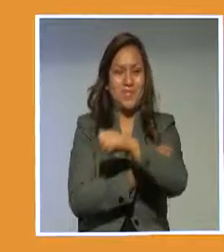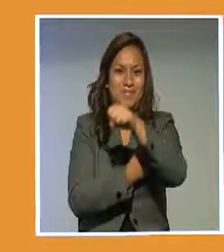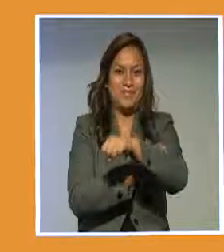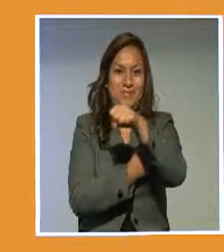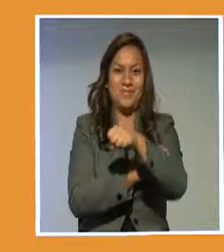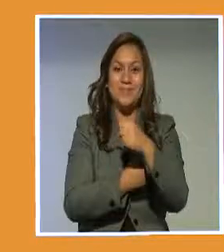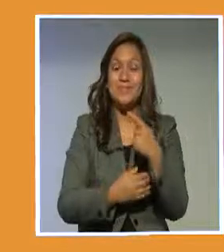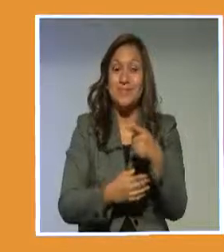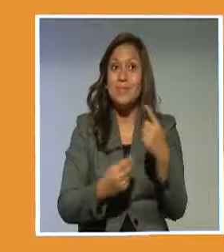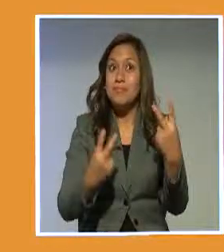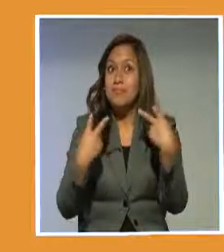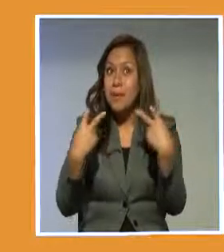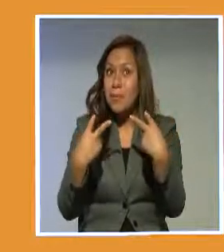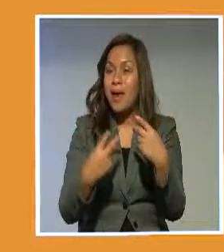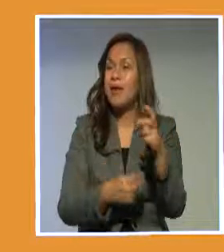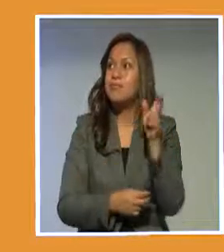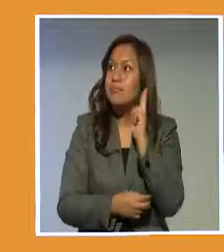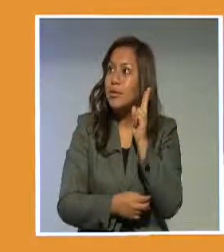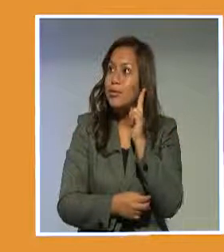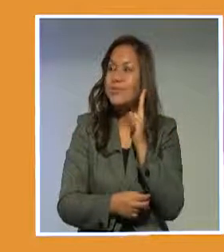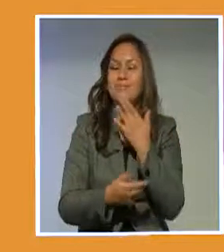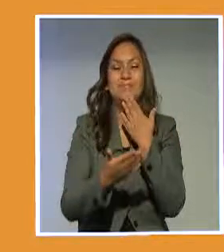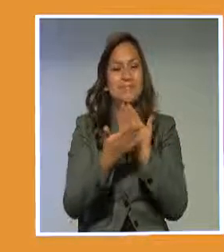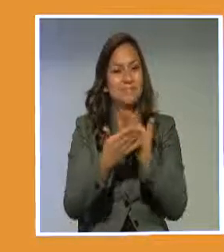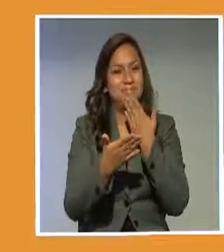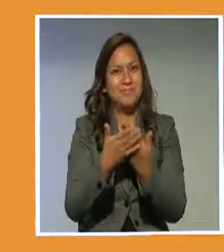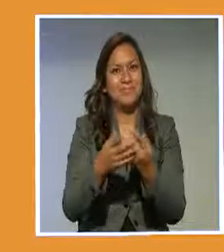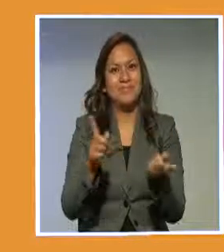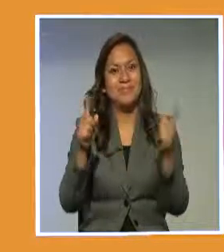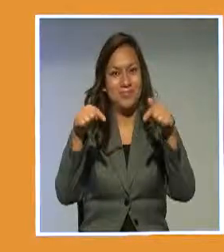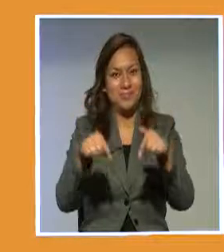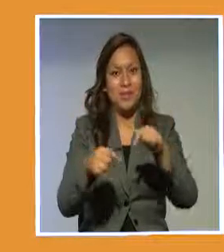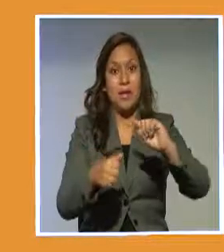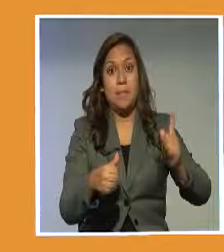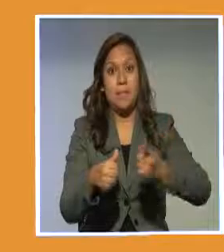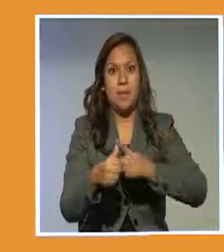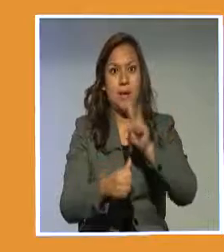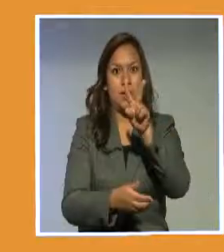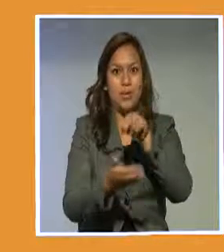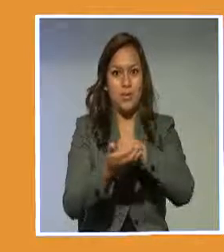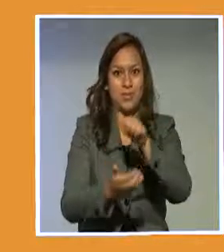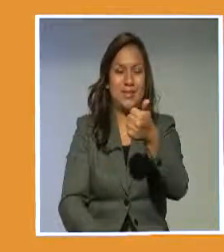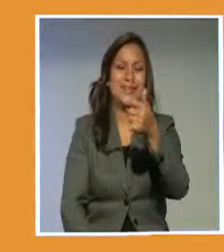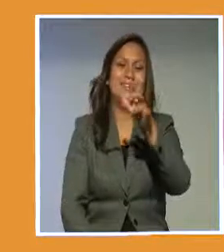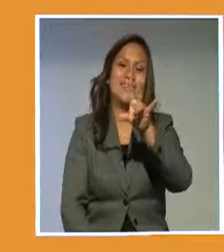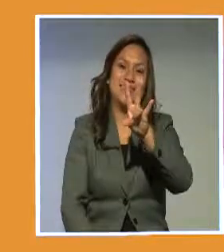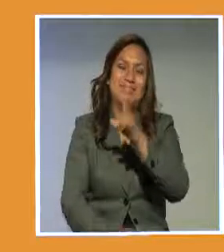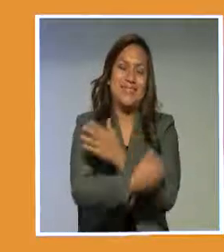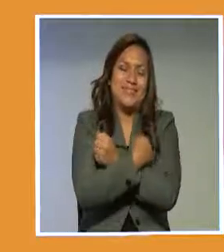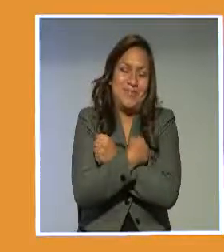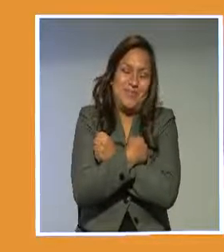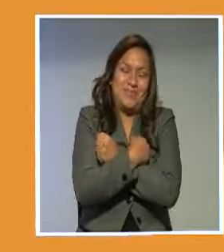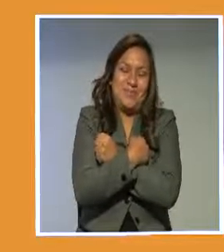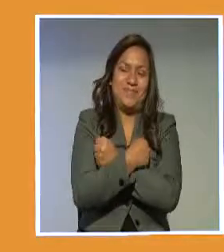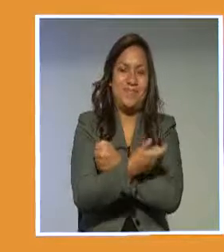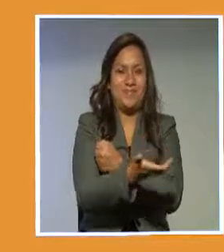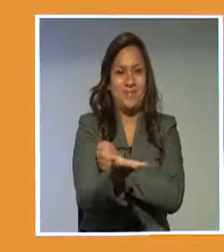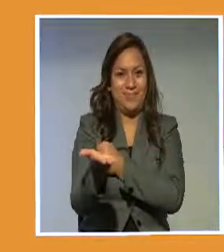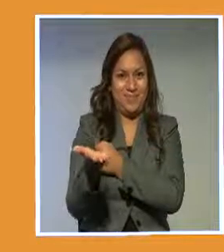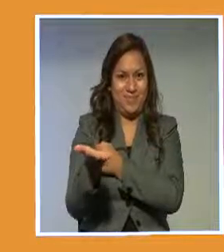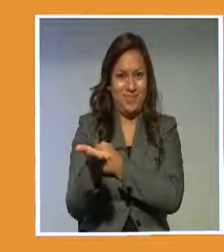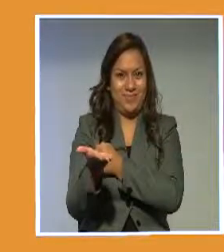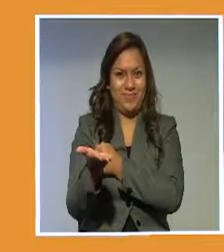radioescuchas. Gracias por acompañarnos en este programa, el primero del 2017. Un abrazo fuerte a todas y todos